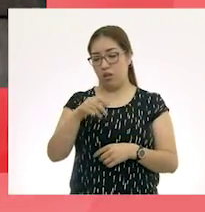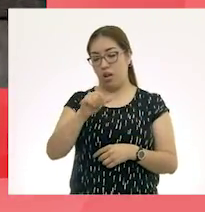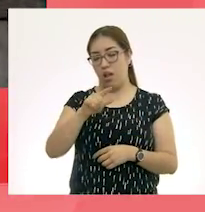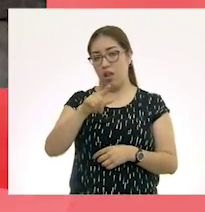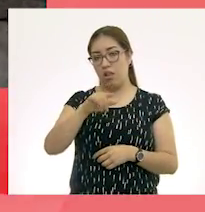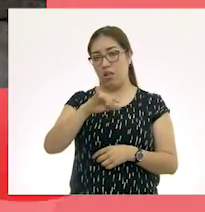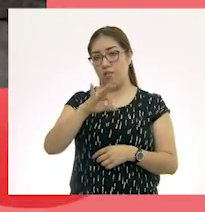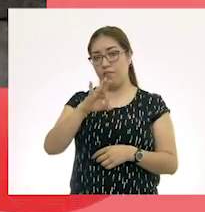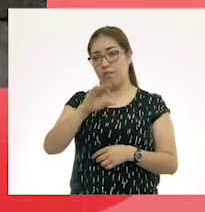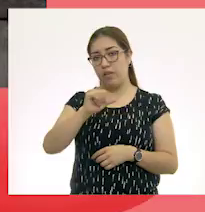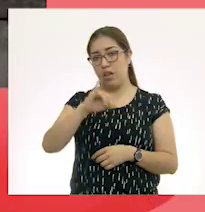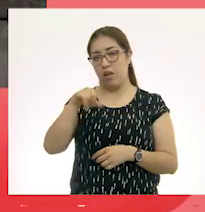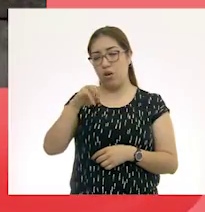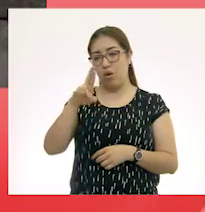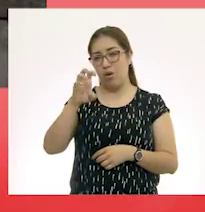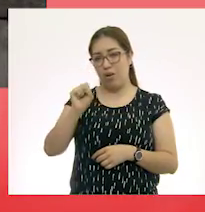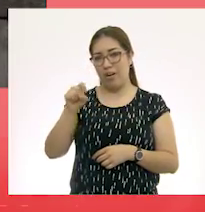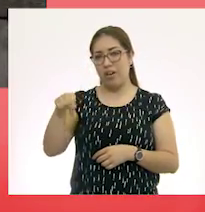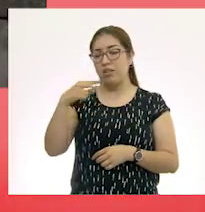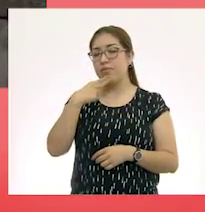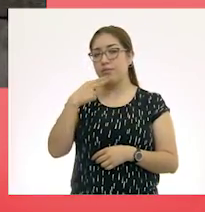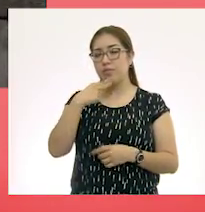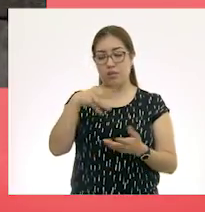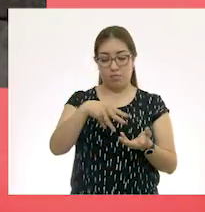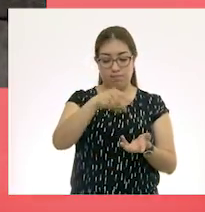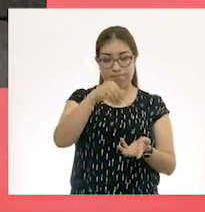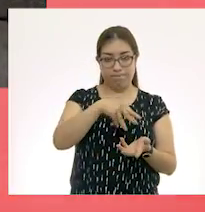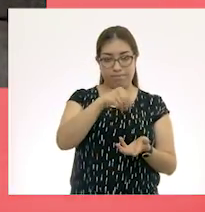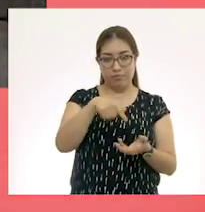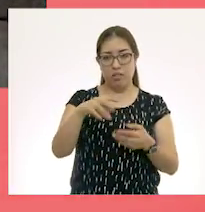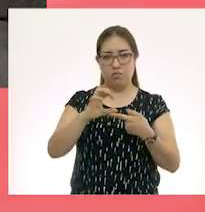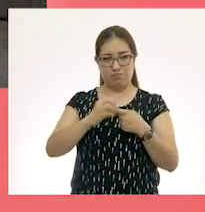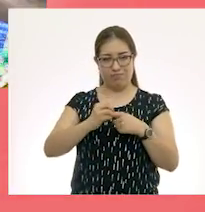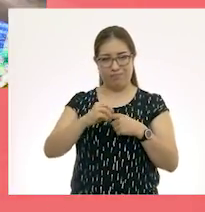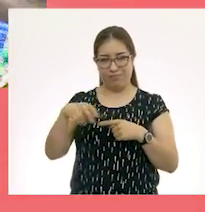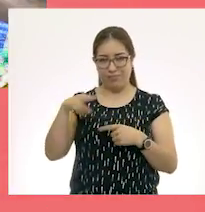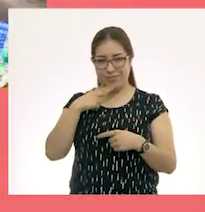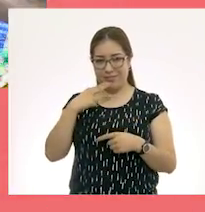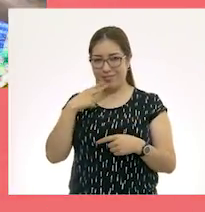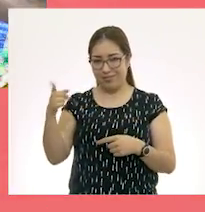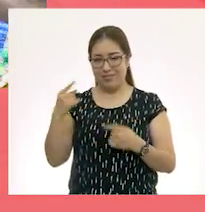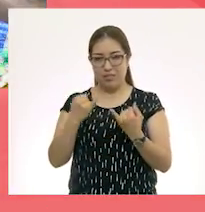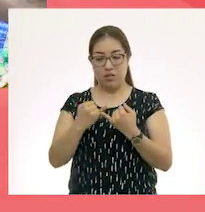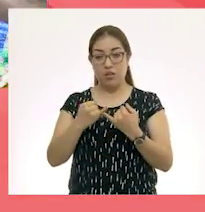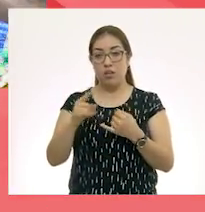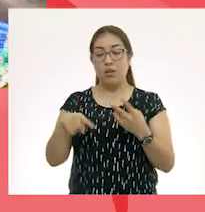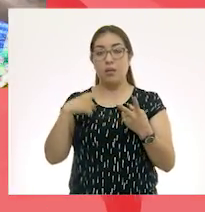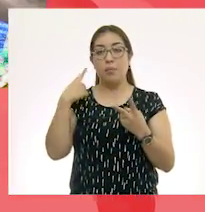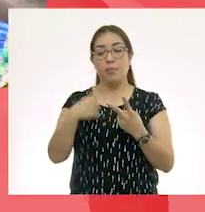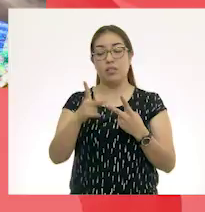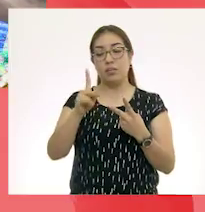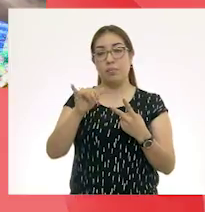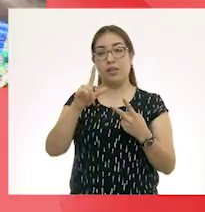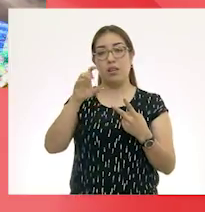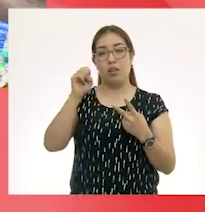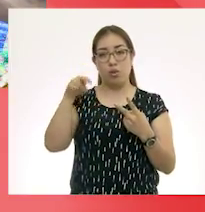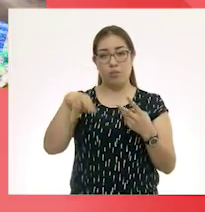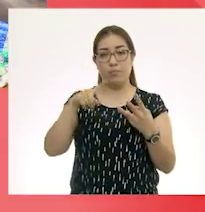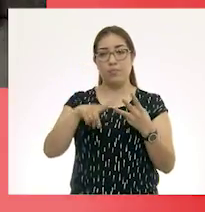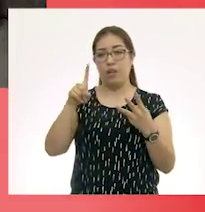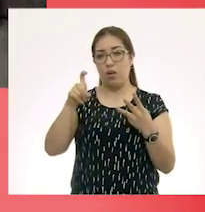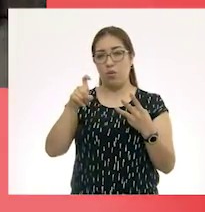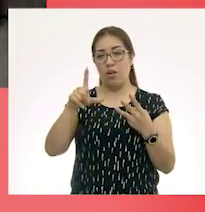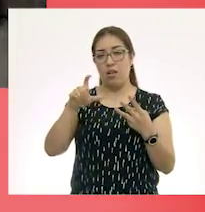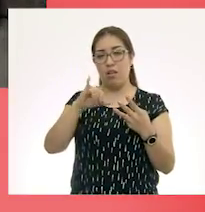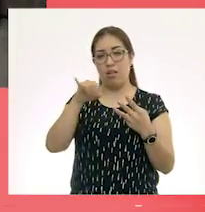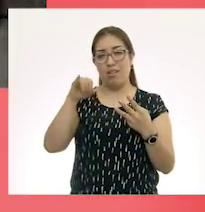hechos con pinole de garbanzo Sí, y pilón. y pilón, Ujú. pilón y agua de lejía Ujú.